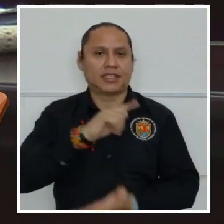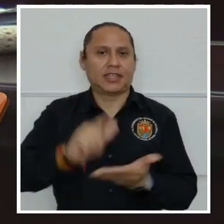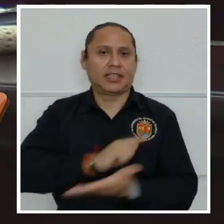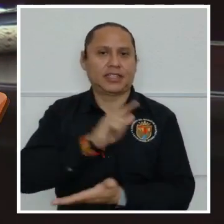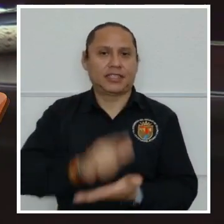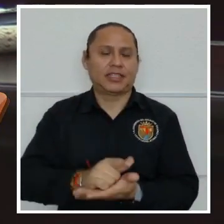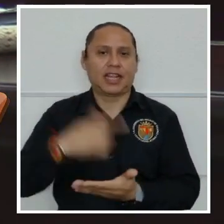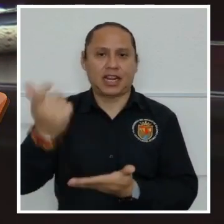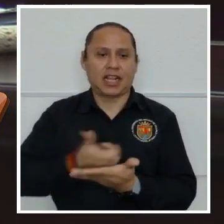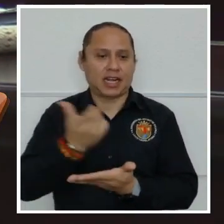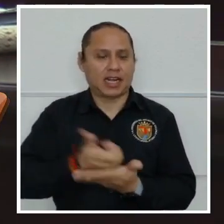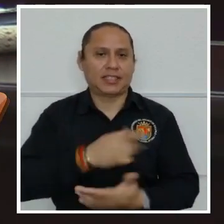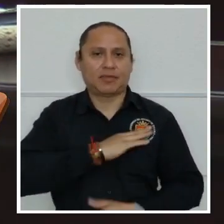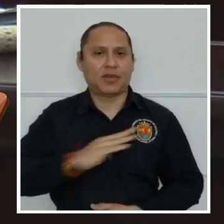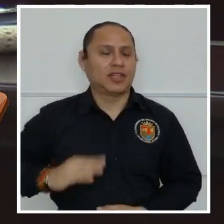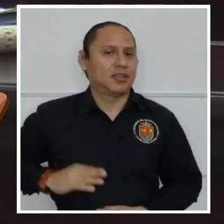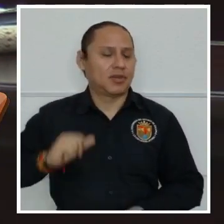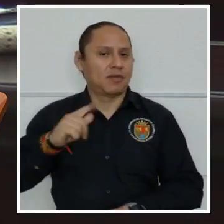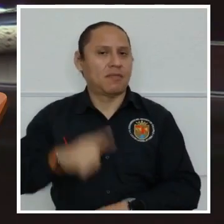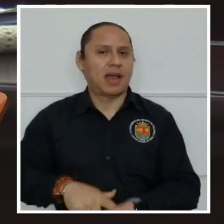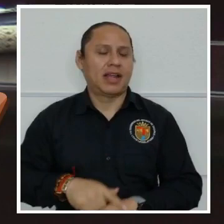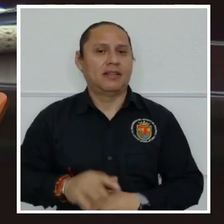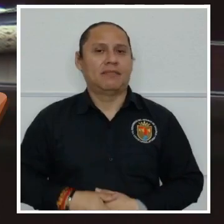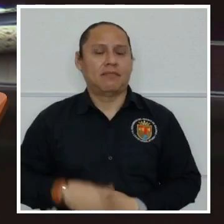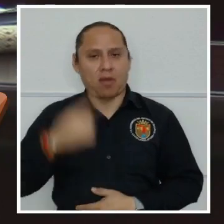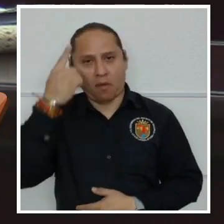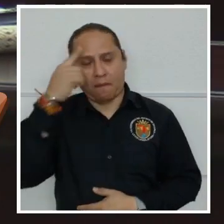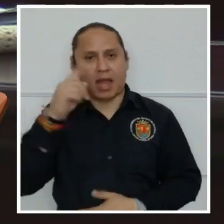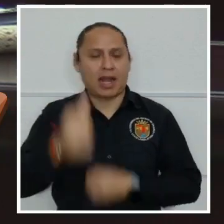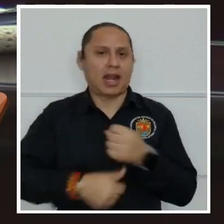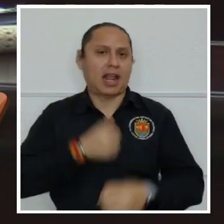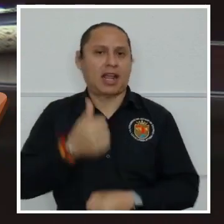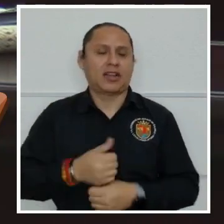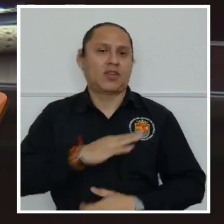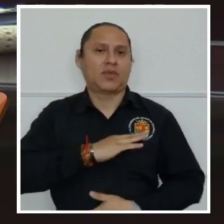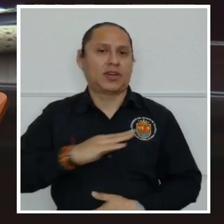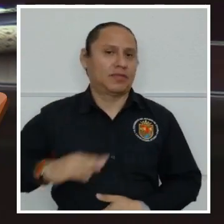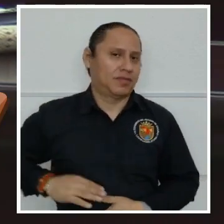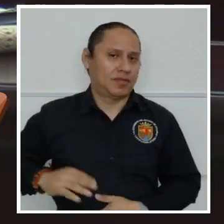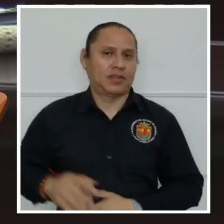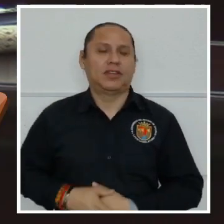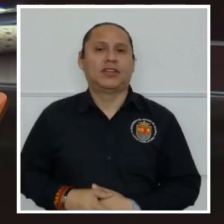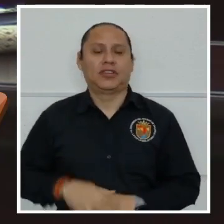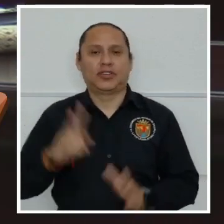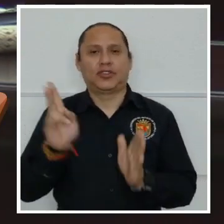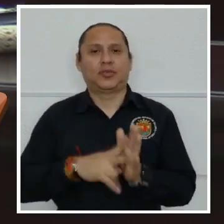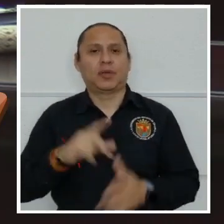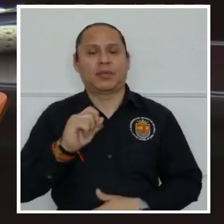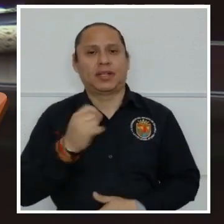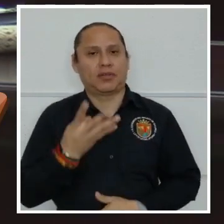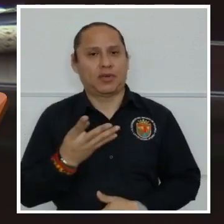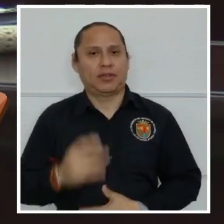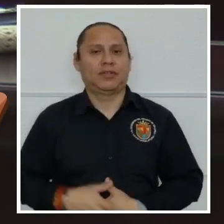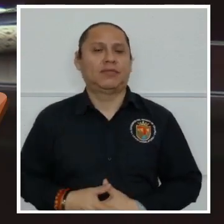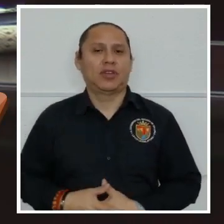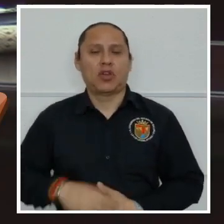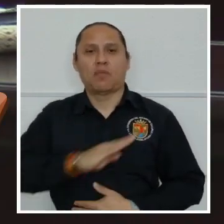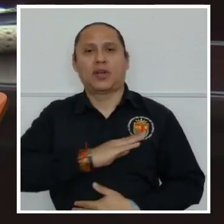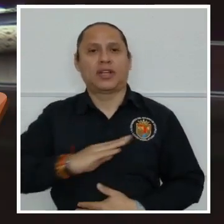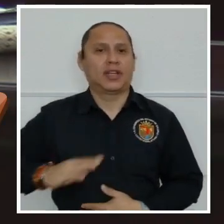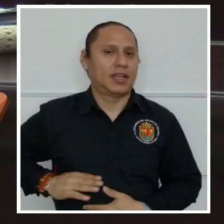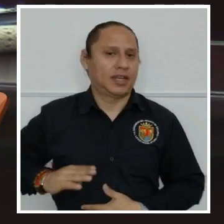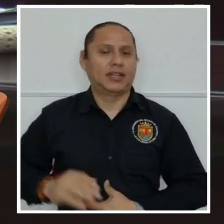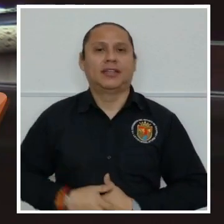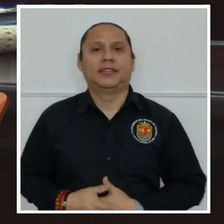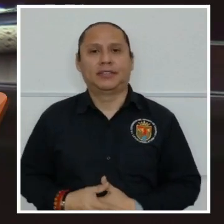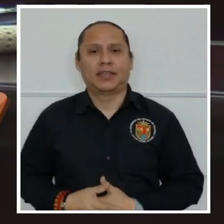leyes de ingresos municipales para el ejercicio fiscal de los municipios fiscal 2024 de los municipios